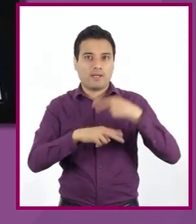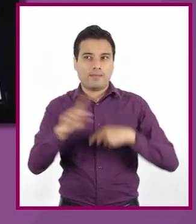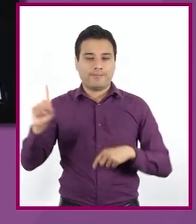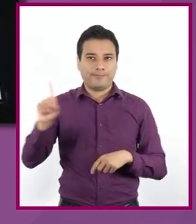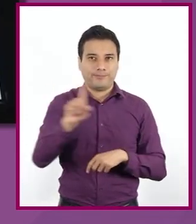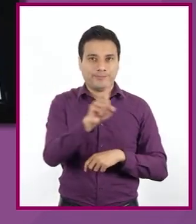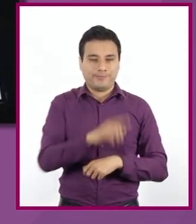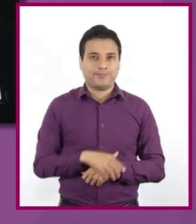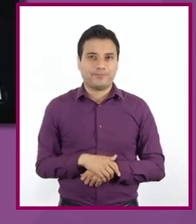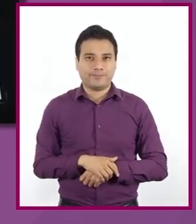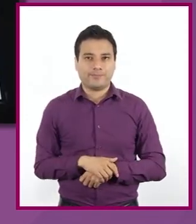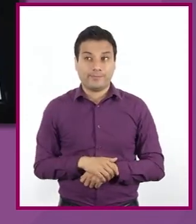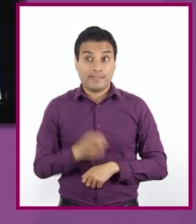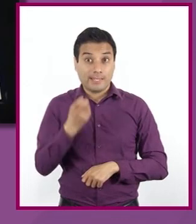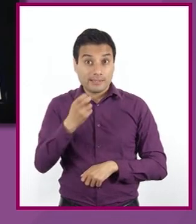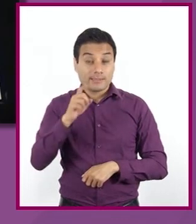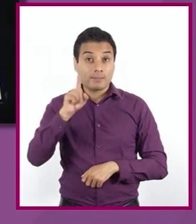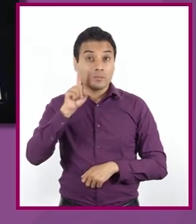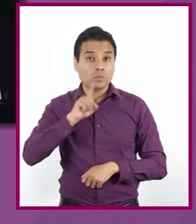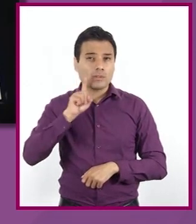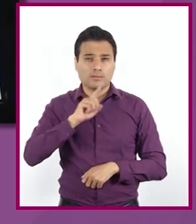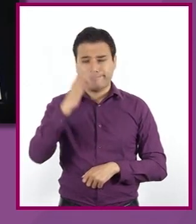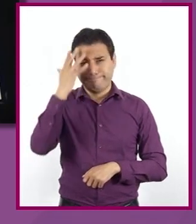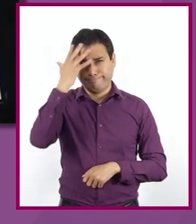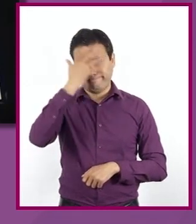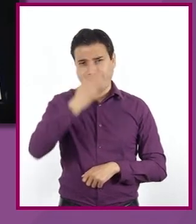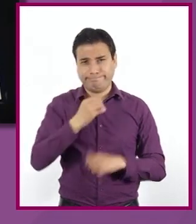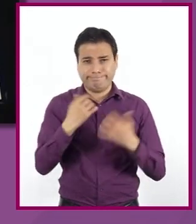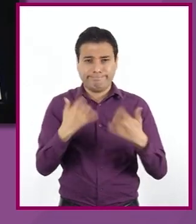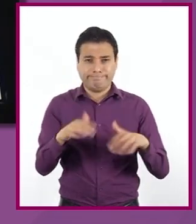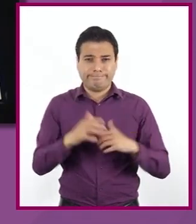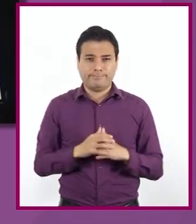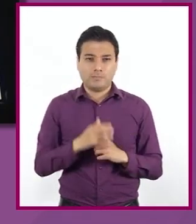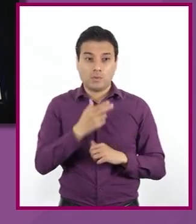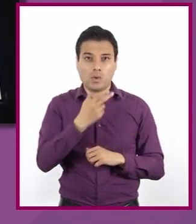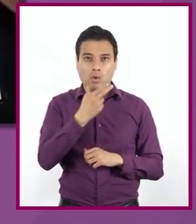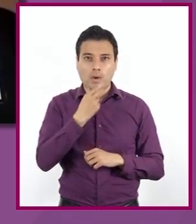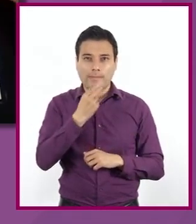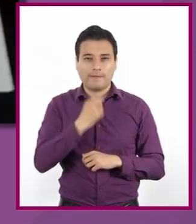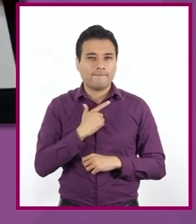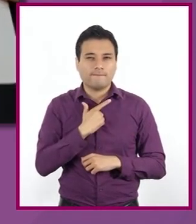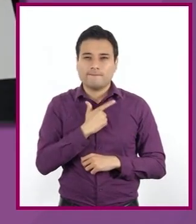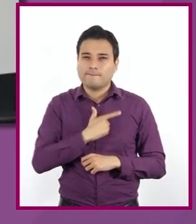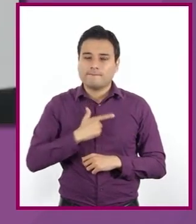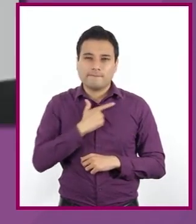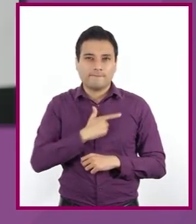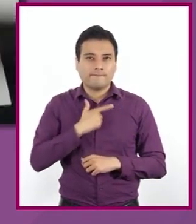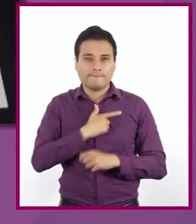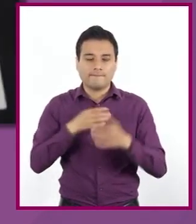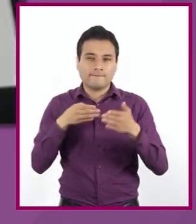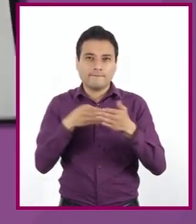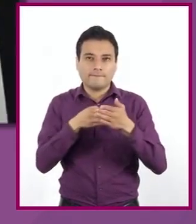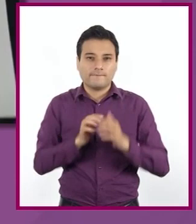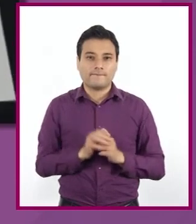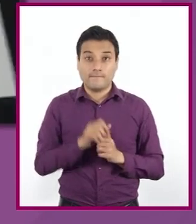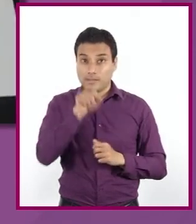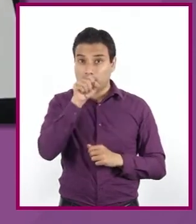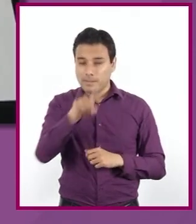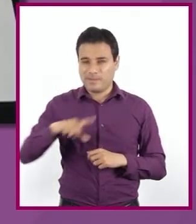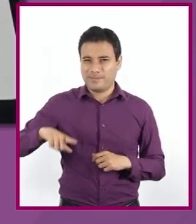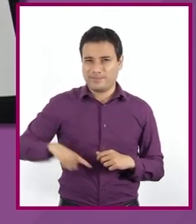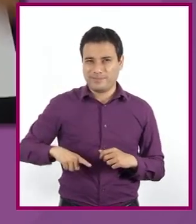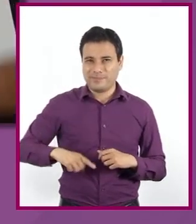La mulata es una mujer muy bella, por eso los hombres se sienten atraídos por ella. Entre ellos, don Miguel de